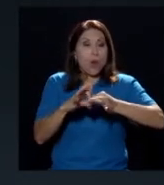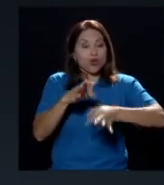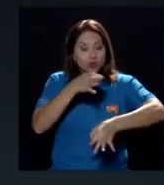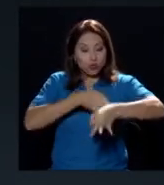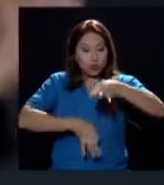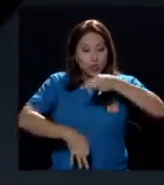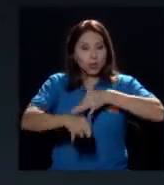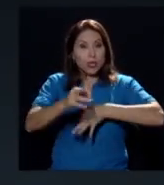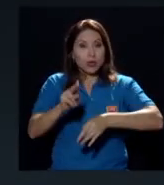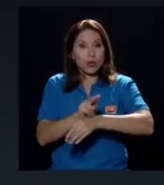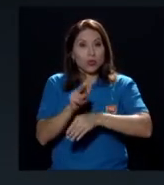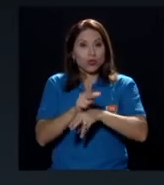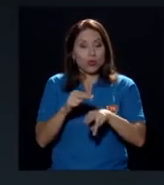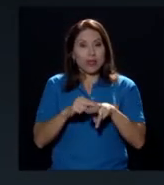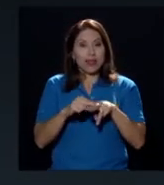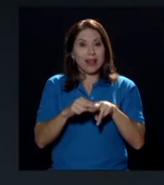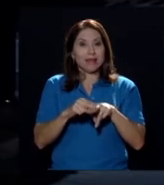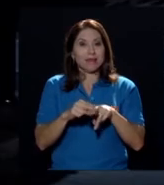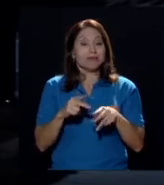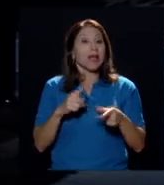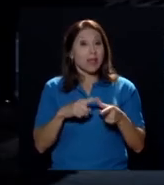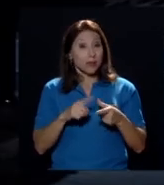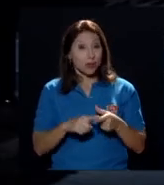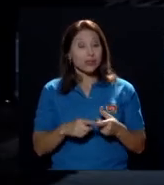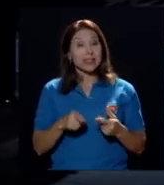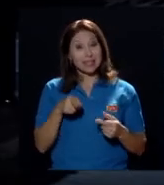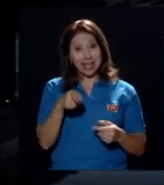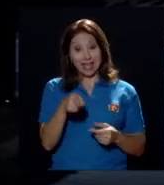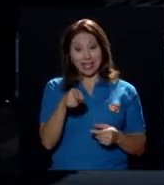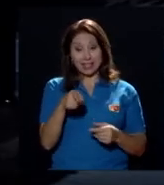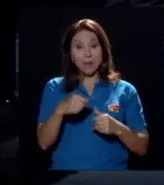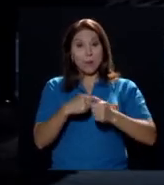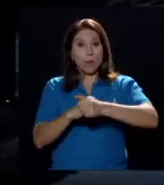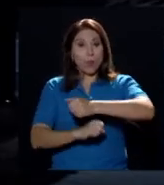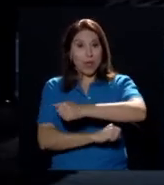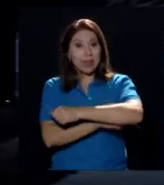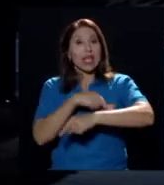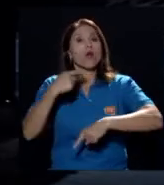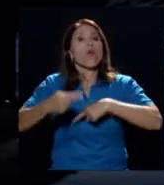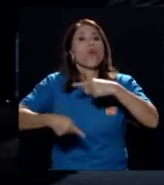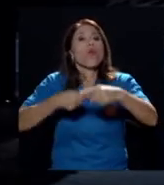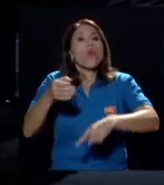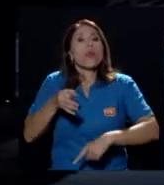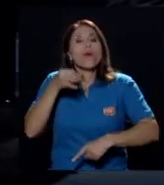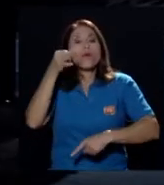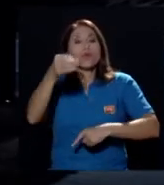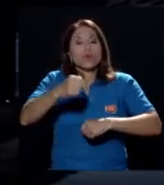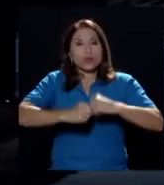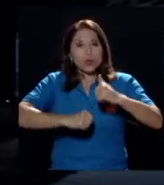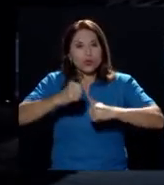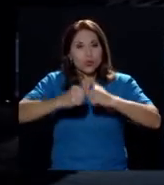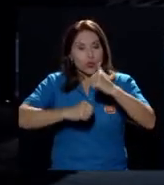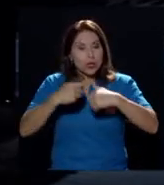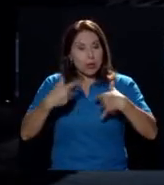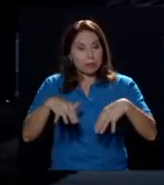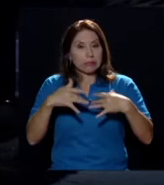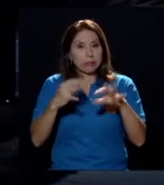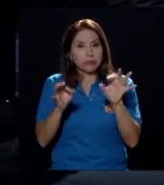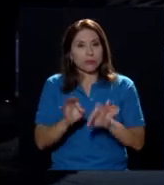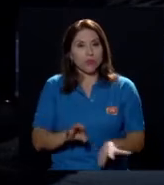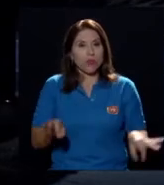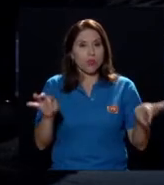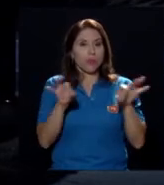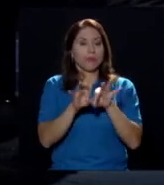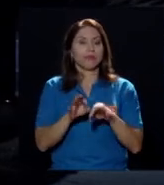que se usa ahora, pues ese puente, cuando se construya, va a ser un puente muy importante, de manera